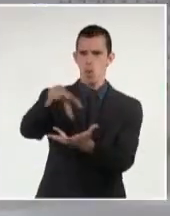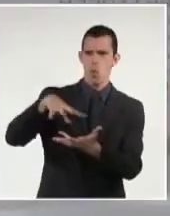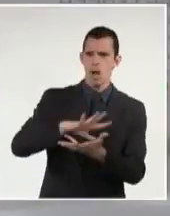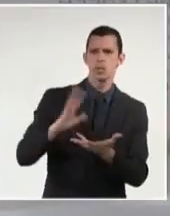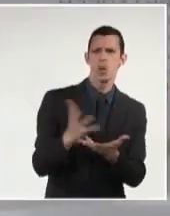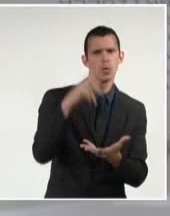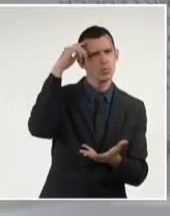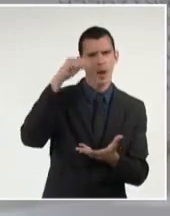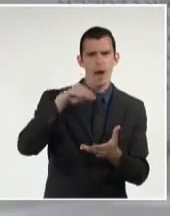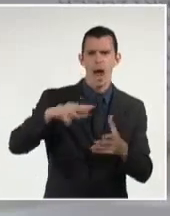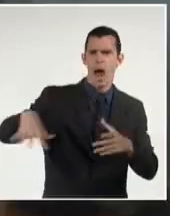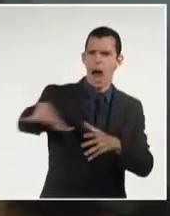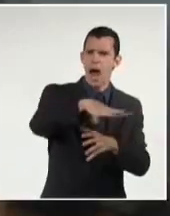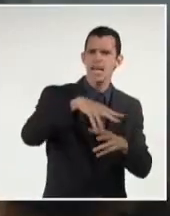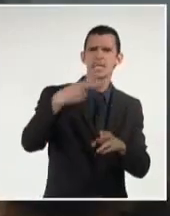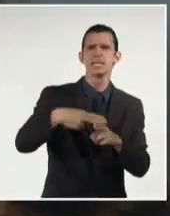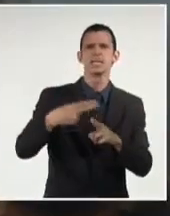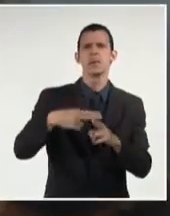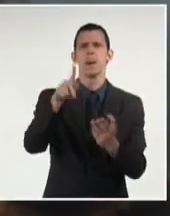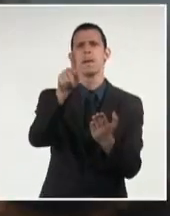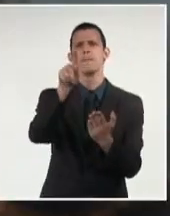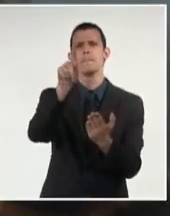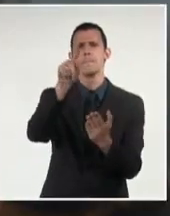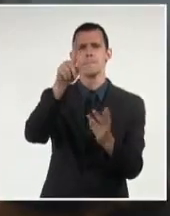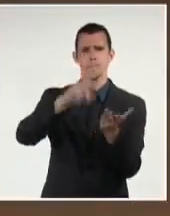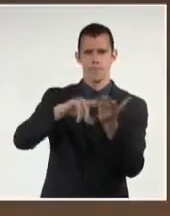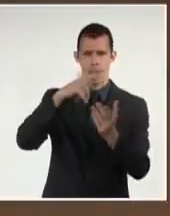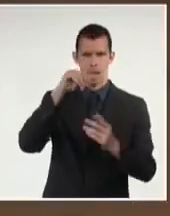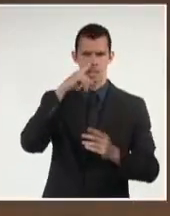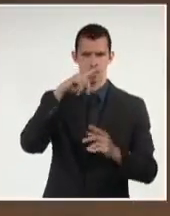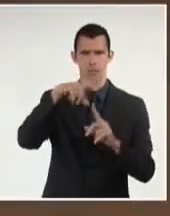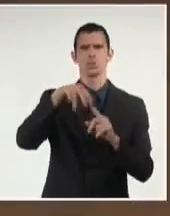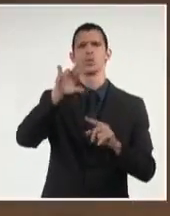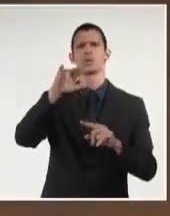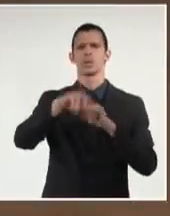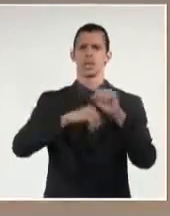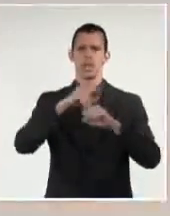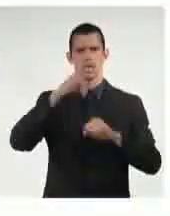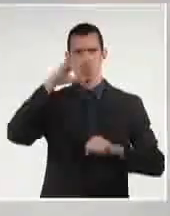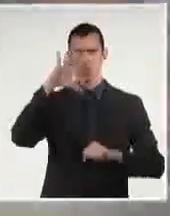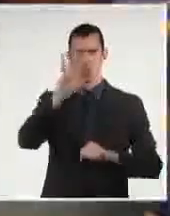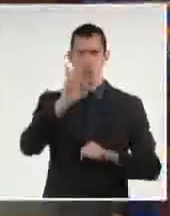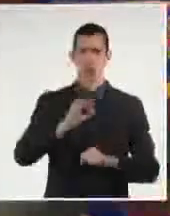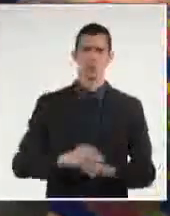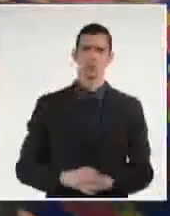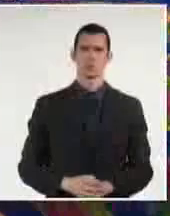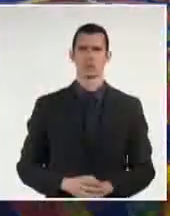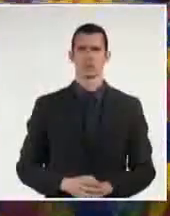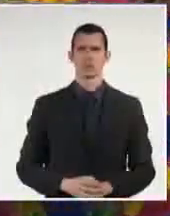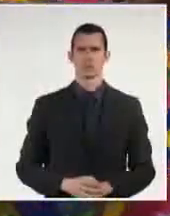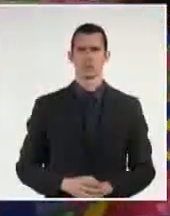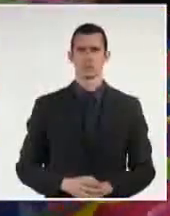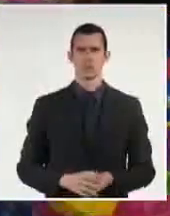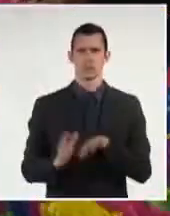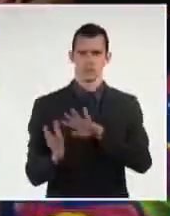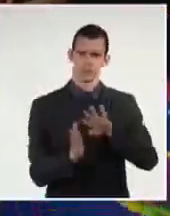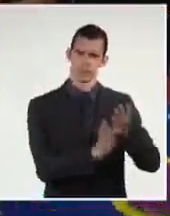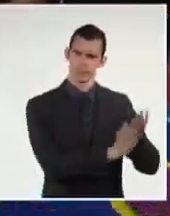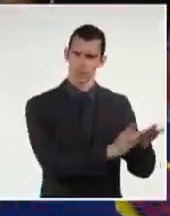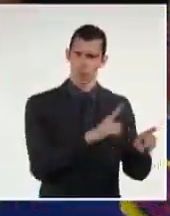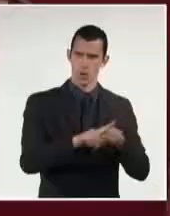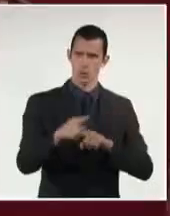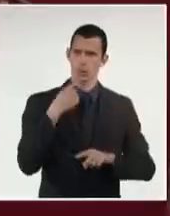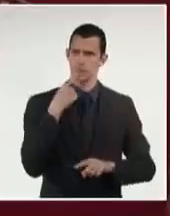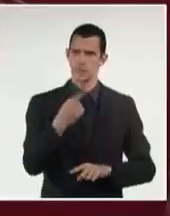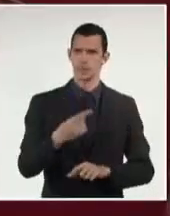los cuales abrieron sus puertas y las autoridades electorales hicieron posesión de sus puestos. Tras culminar la votación a